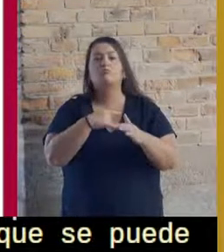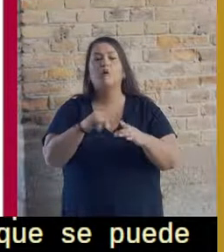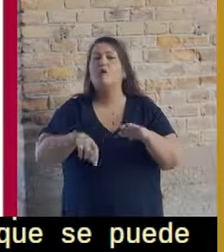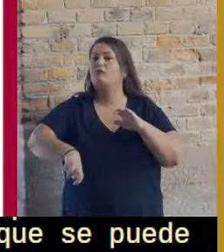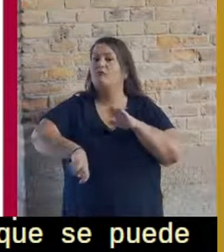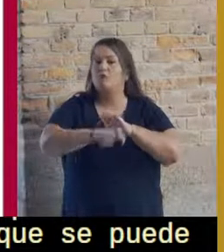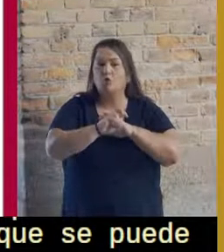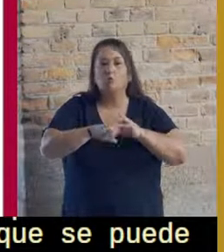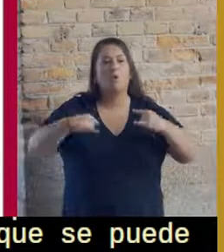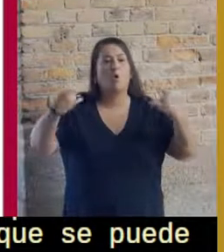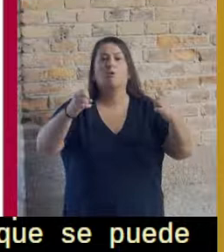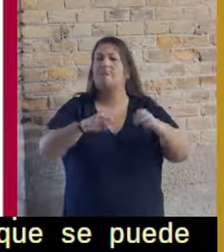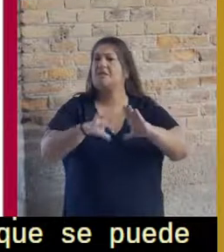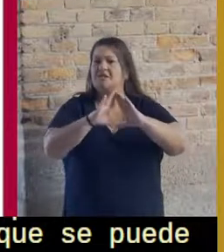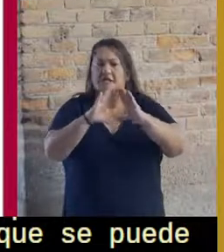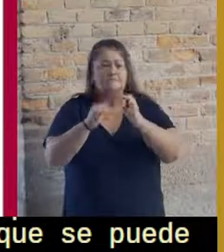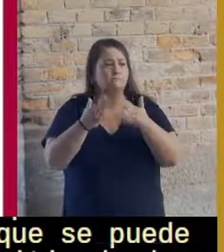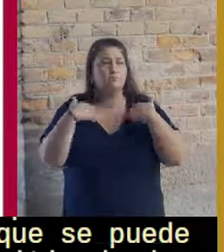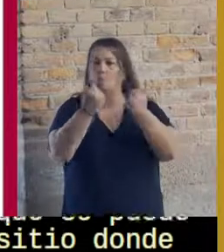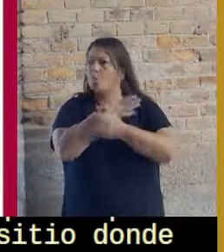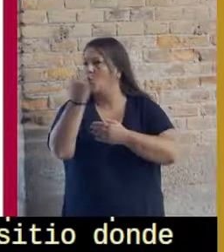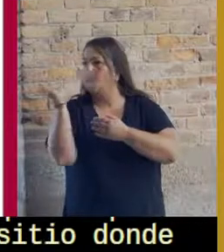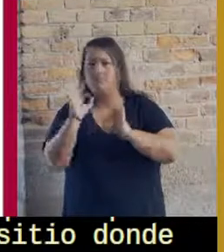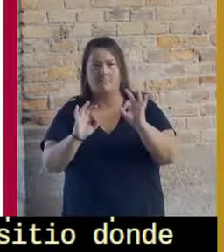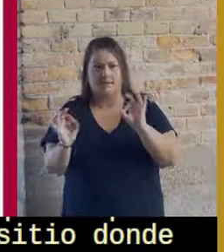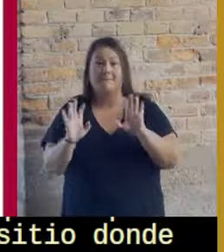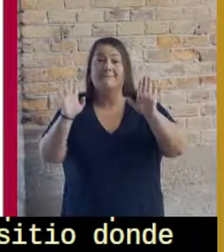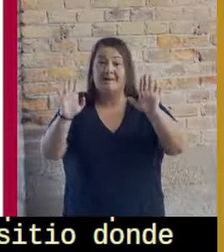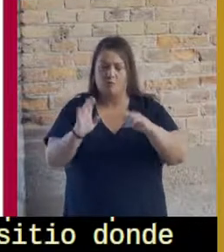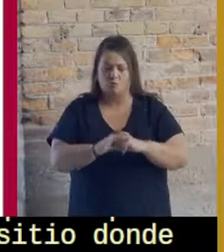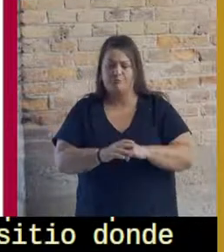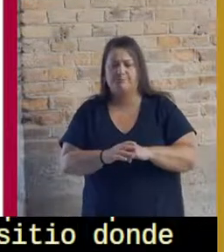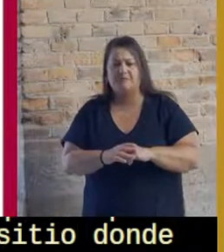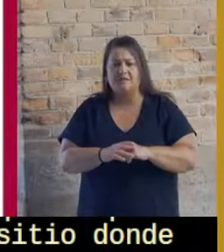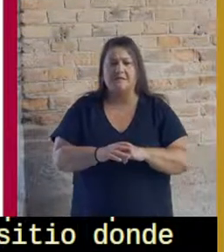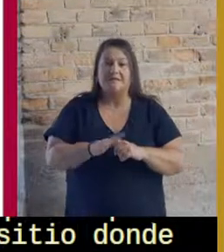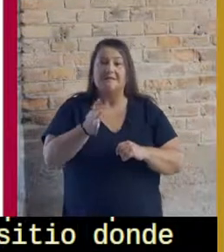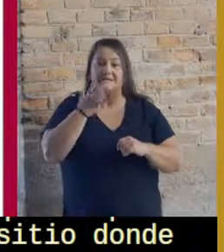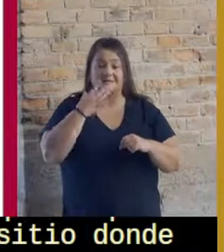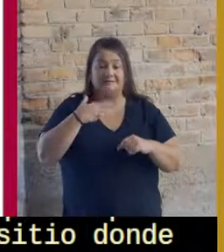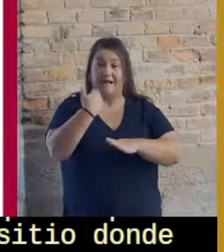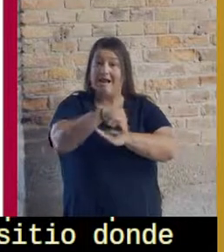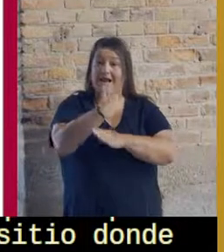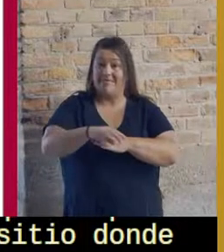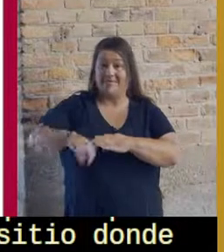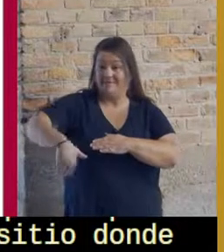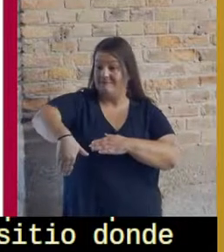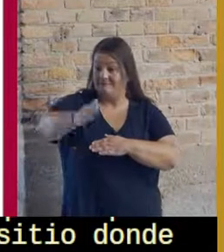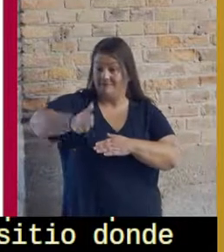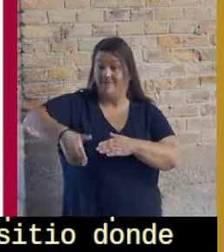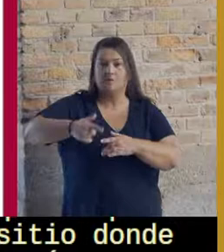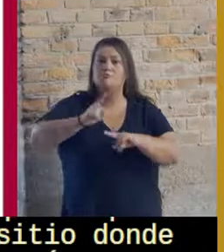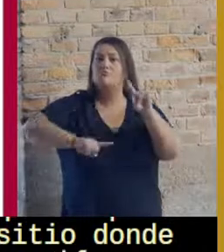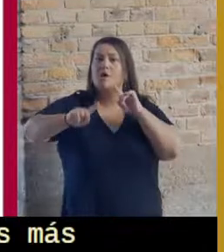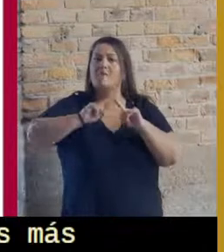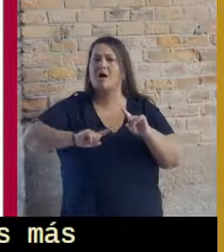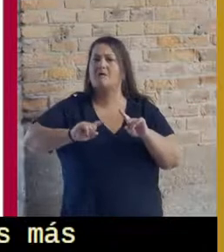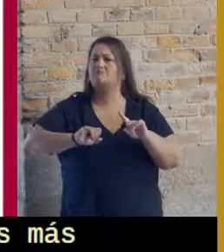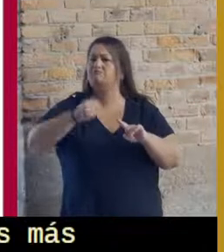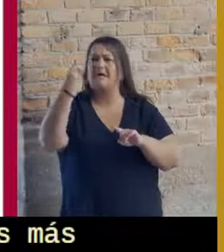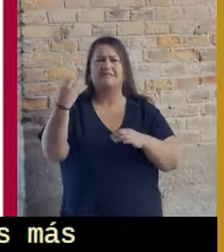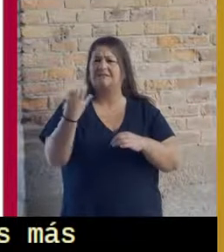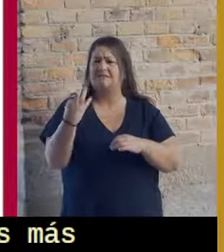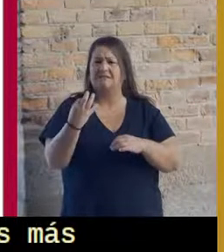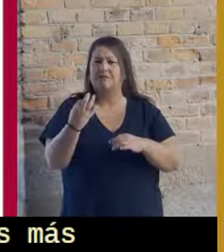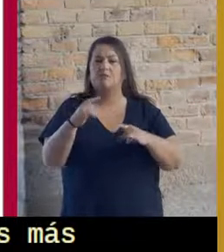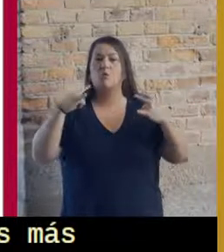fútbol en una iglesia en un sitio donde queráis pero para para para el peatón de calle y donde vemos más problemas es se